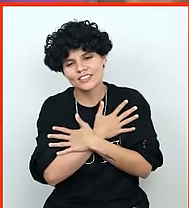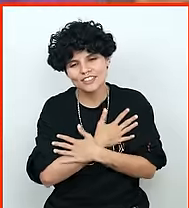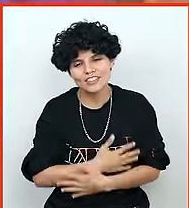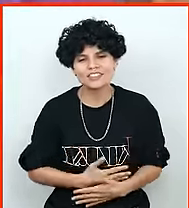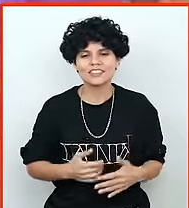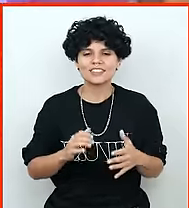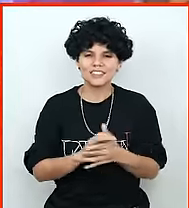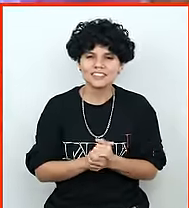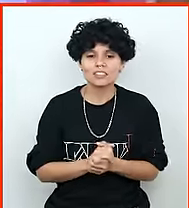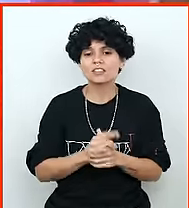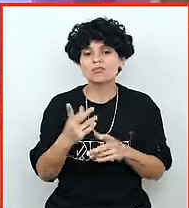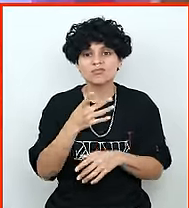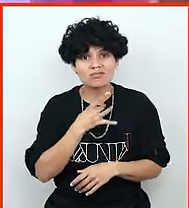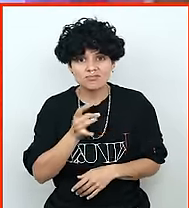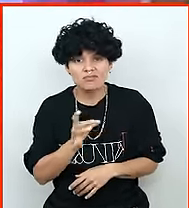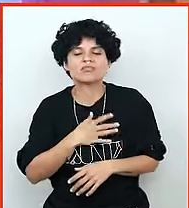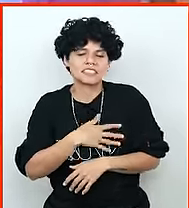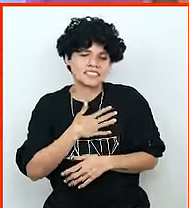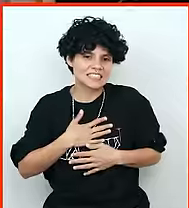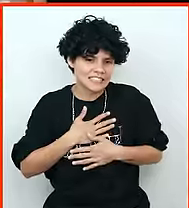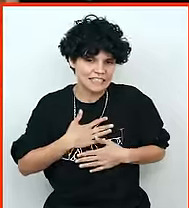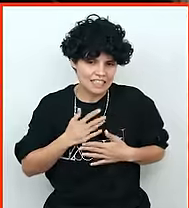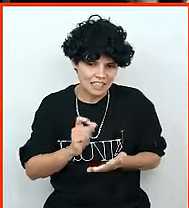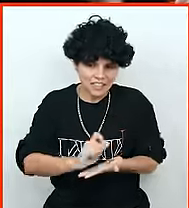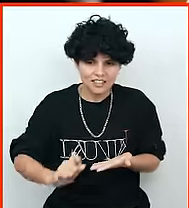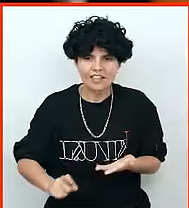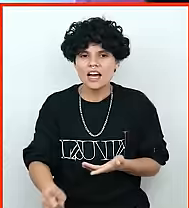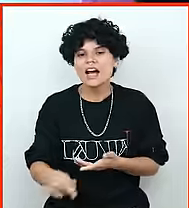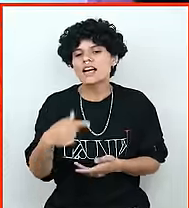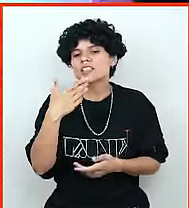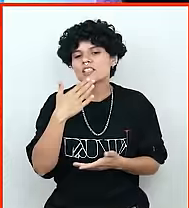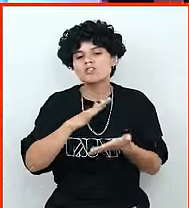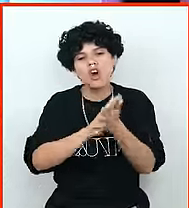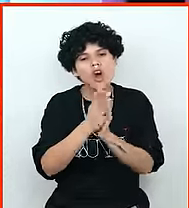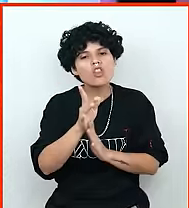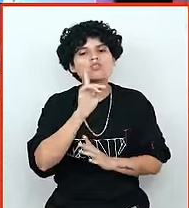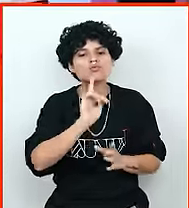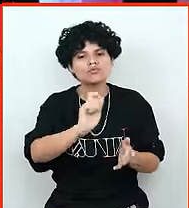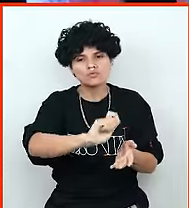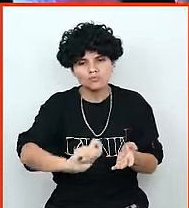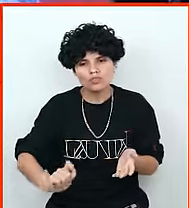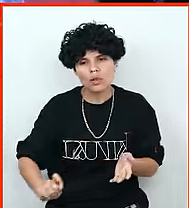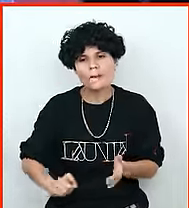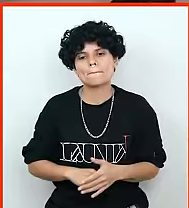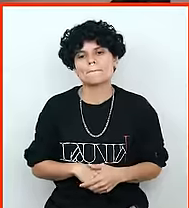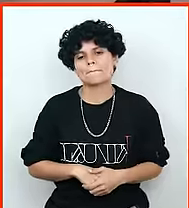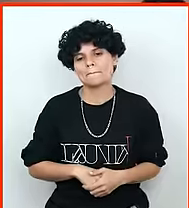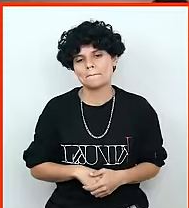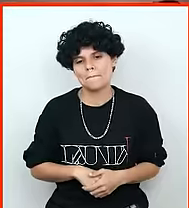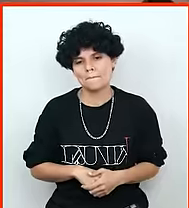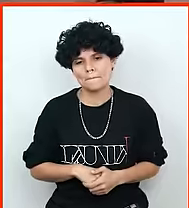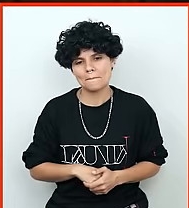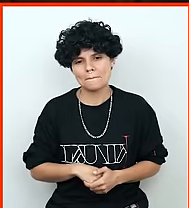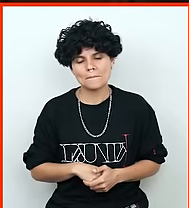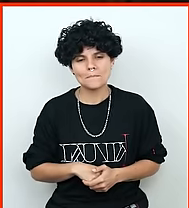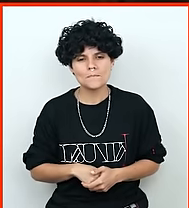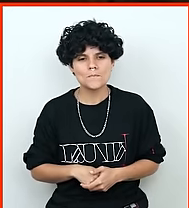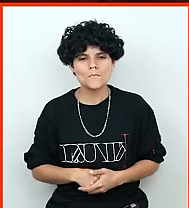Le chantamos, ¿te haga una sí, frase? ¿Qué lo que quiera, lo que quiera. En este programa, en este capítulo, todo tiene contenido, hasta el cuadro.